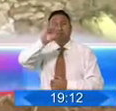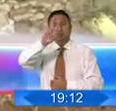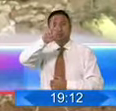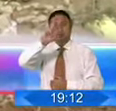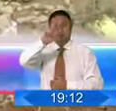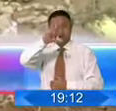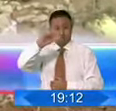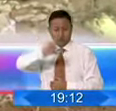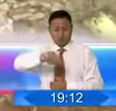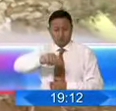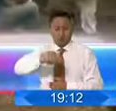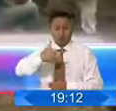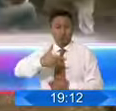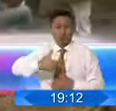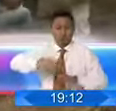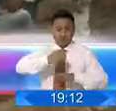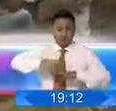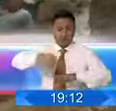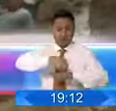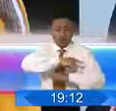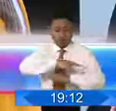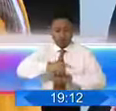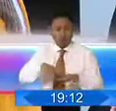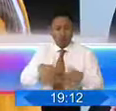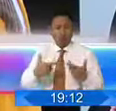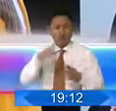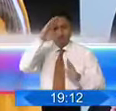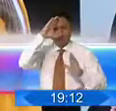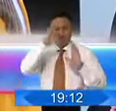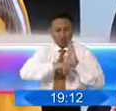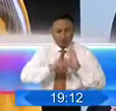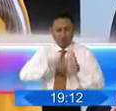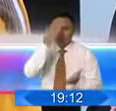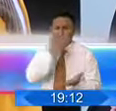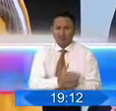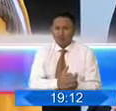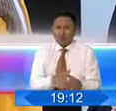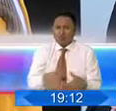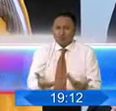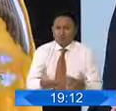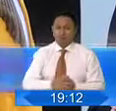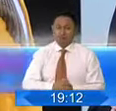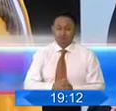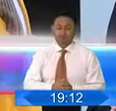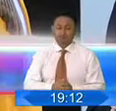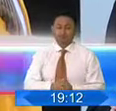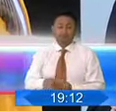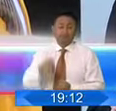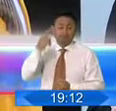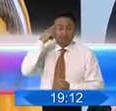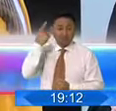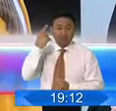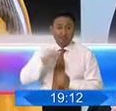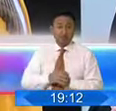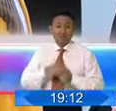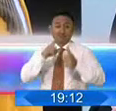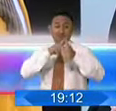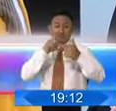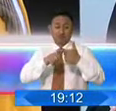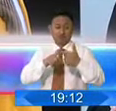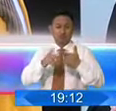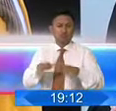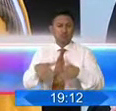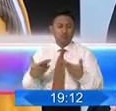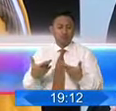esfuerzos para erradicar la minería ilegal. La solución para Zaruma y Portobelo en el mediano y largo plazo será hacer una